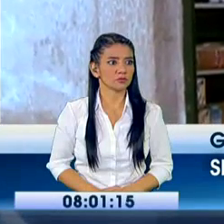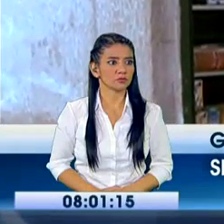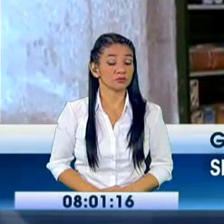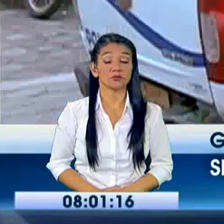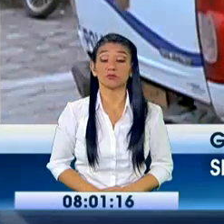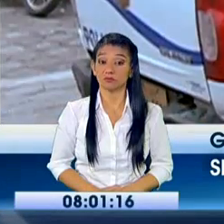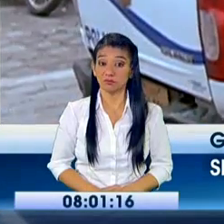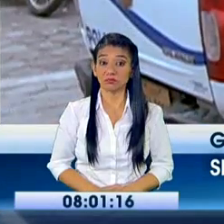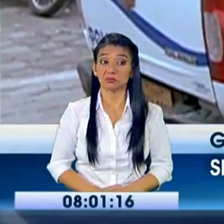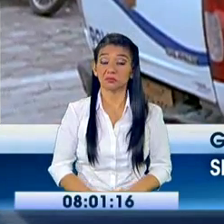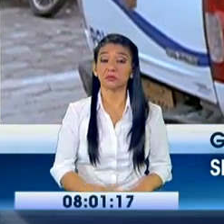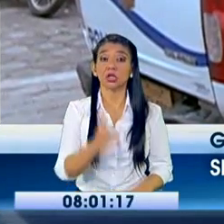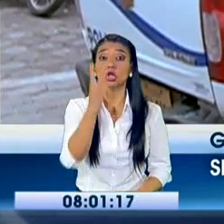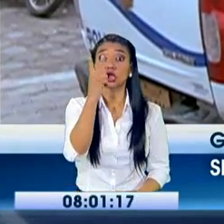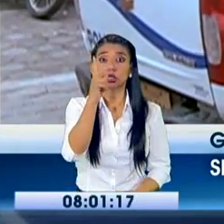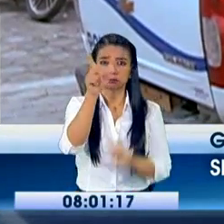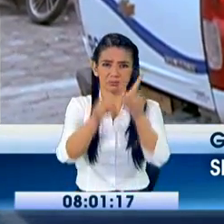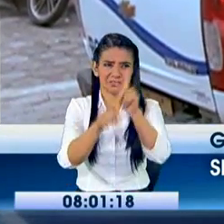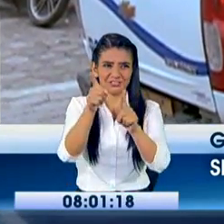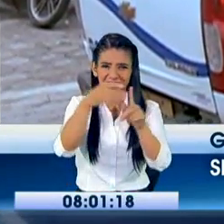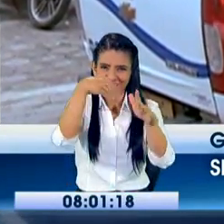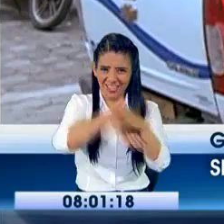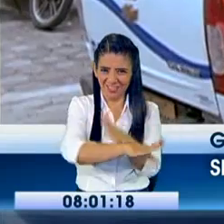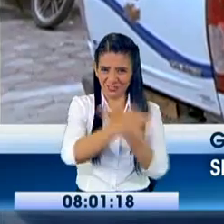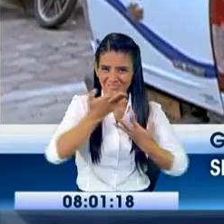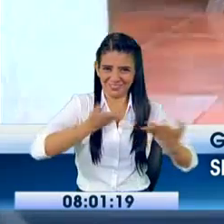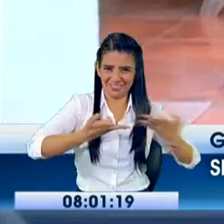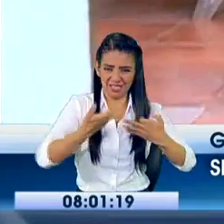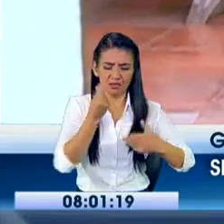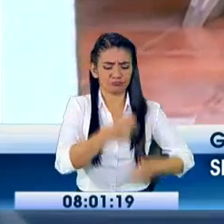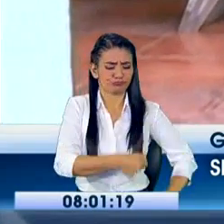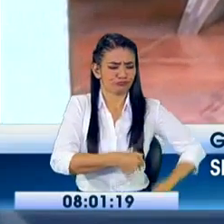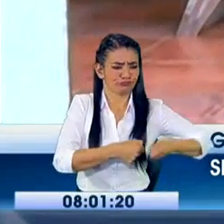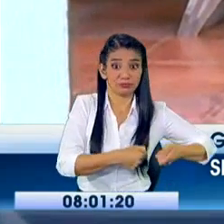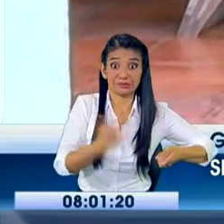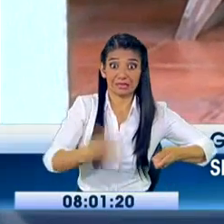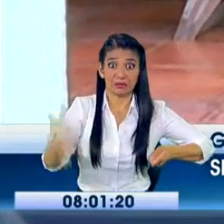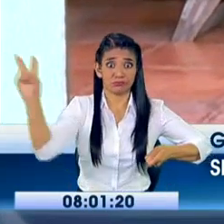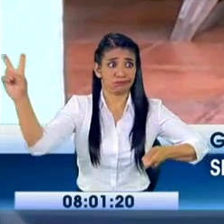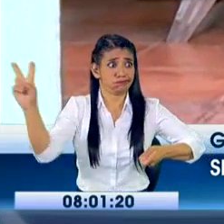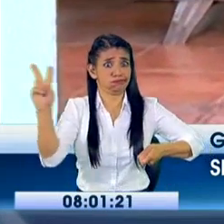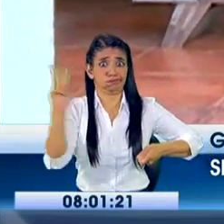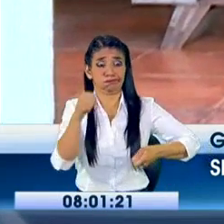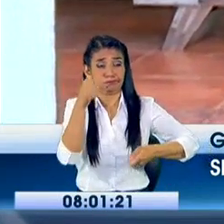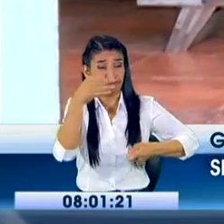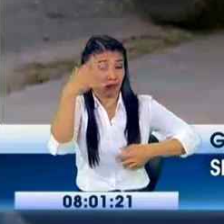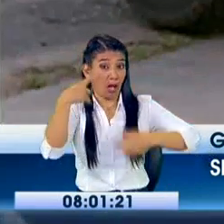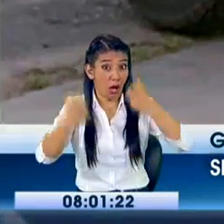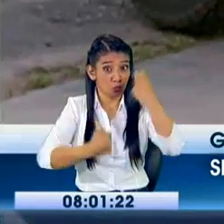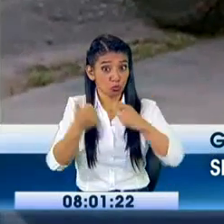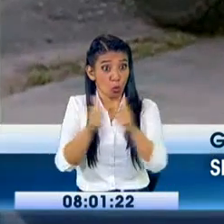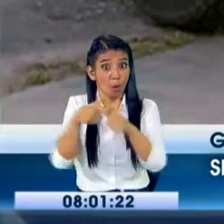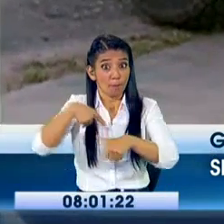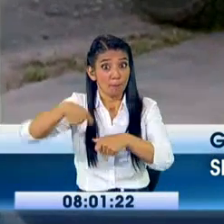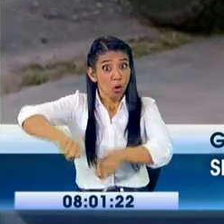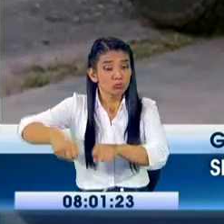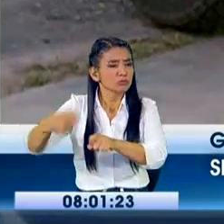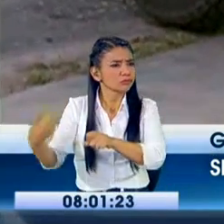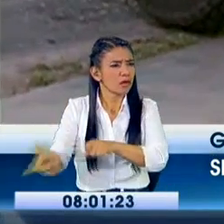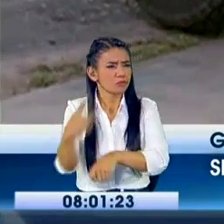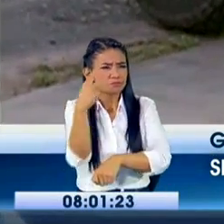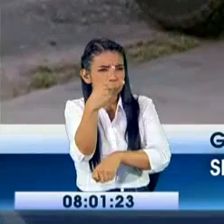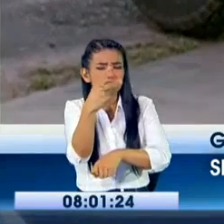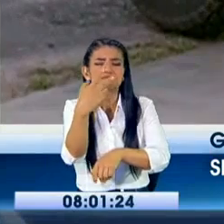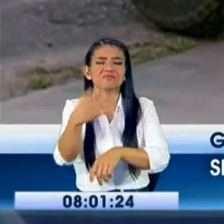Esperaron que los dos recaudadores ingresen a una tienda para actuar. Los supuestos delincuentes llegaron en un automóvil y una motocicleta, como que